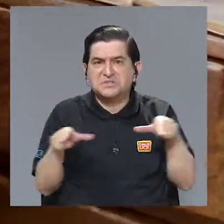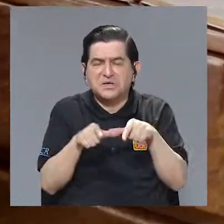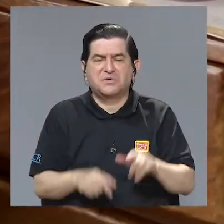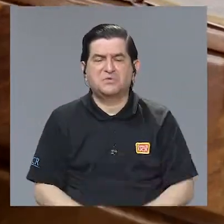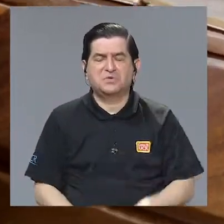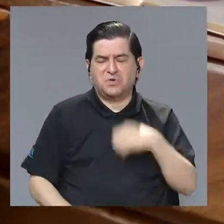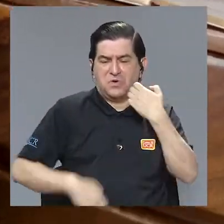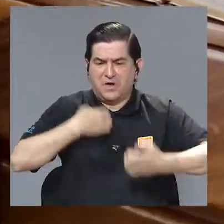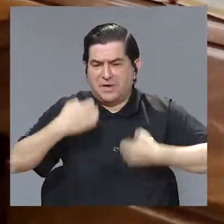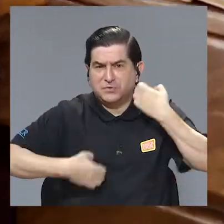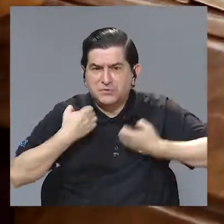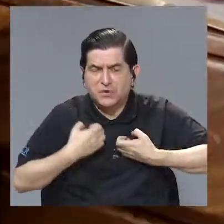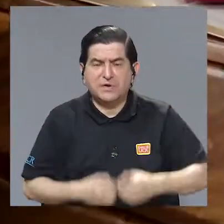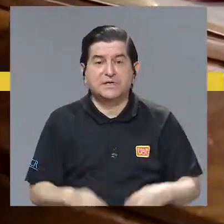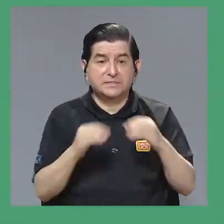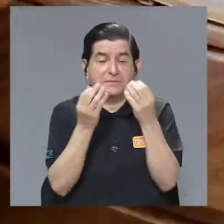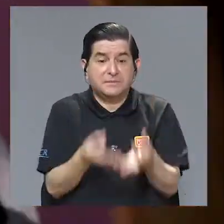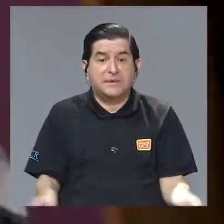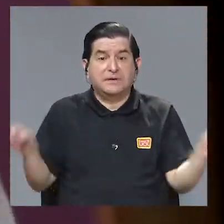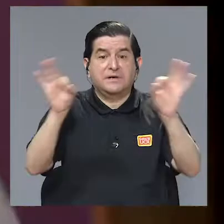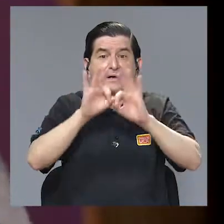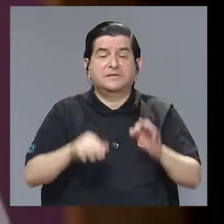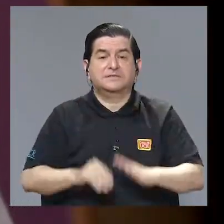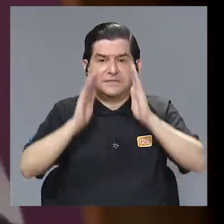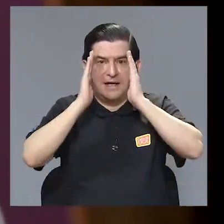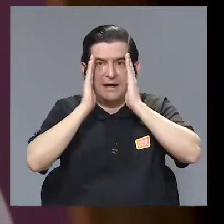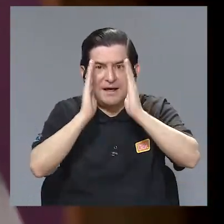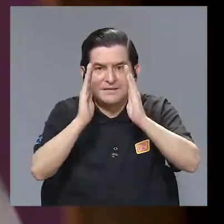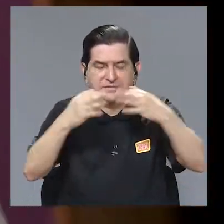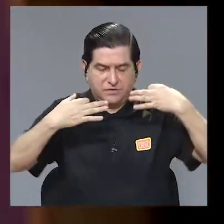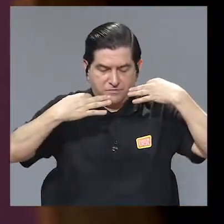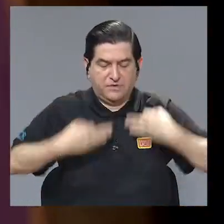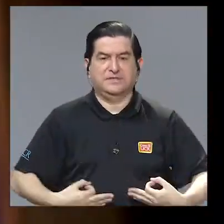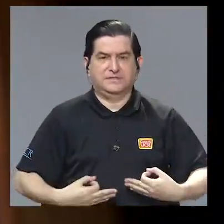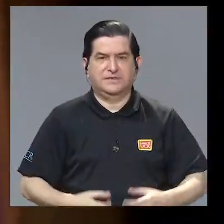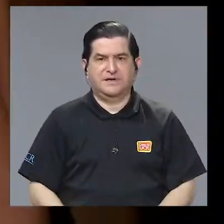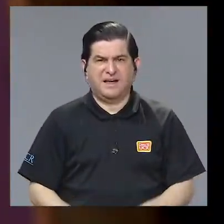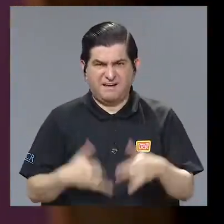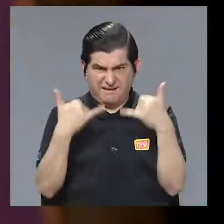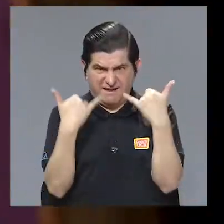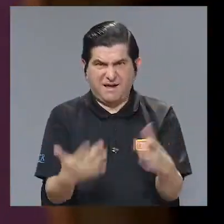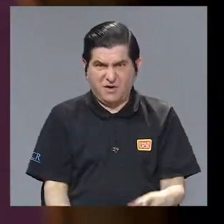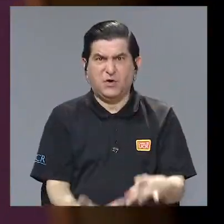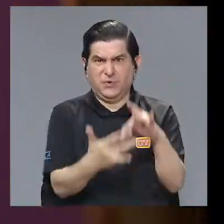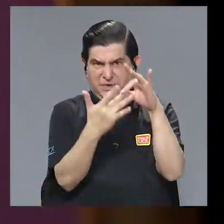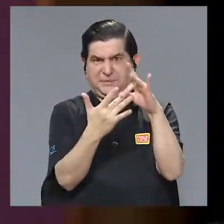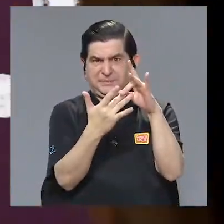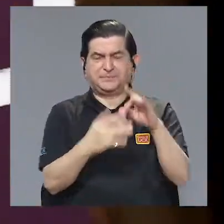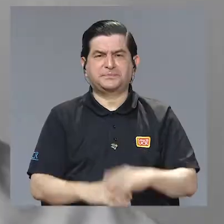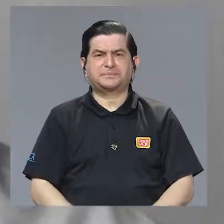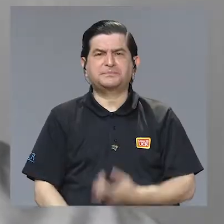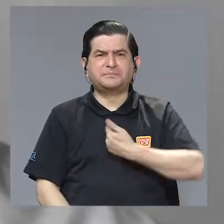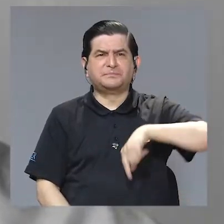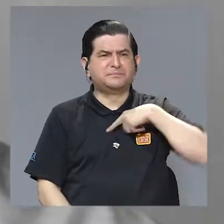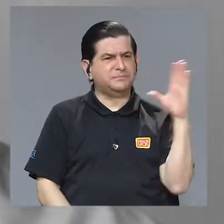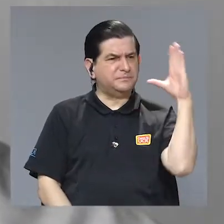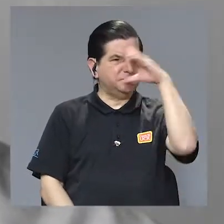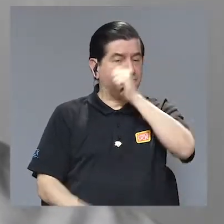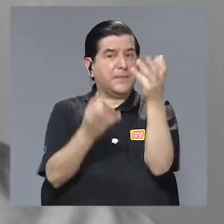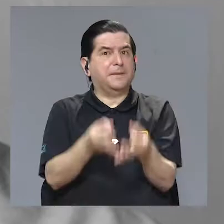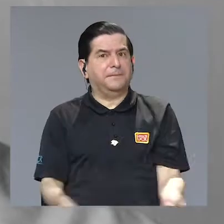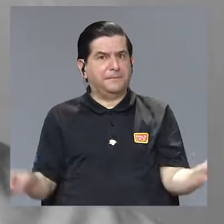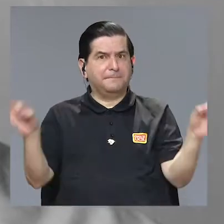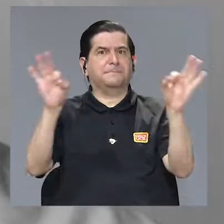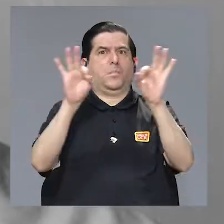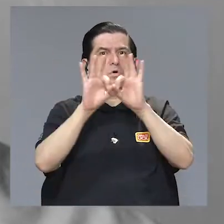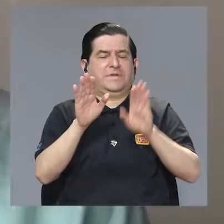plano la parte emocional y se le ha dado más prevalencia a la atención física. Creo que ahora más que nunca nos hemos dado cuenta